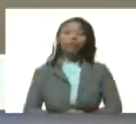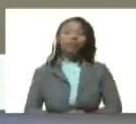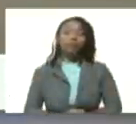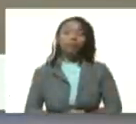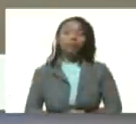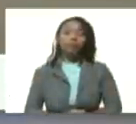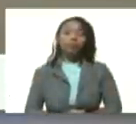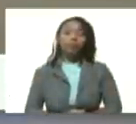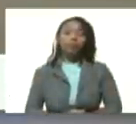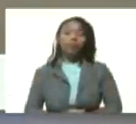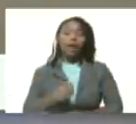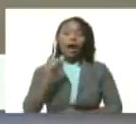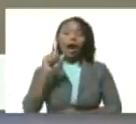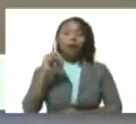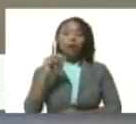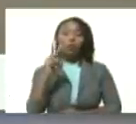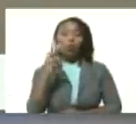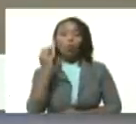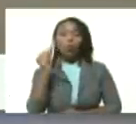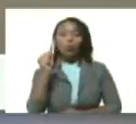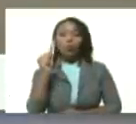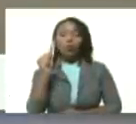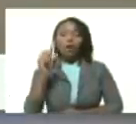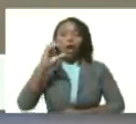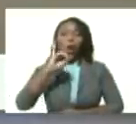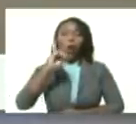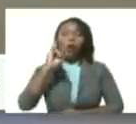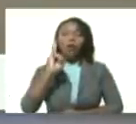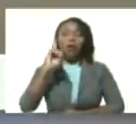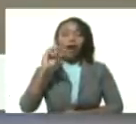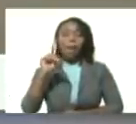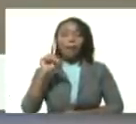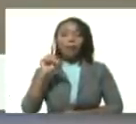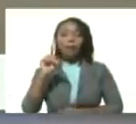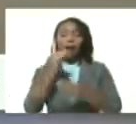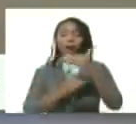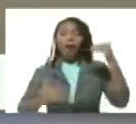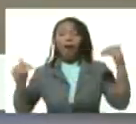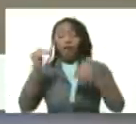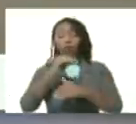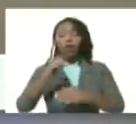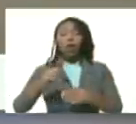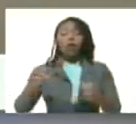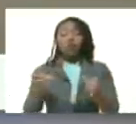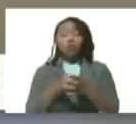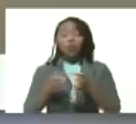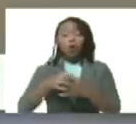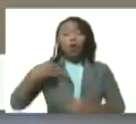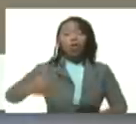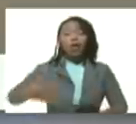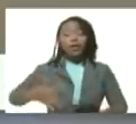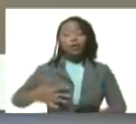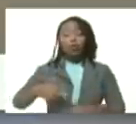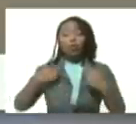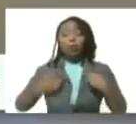de ACNUR, de la OIM, de la Alta Comisionada de los Derechos Humanos,